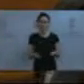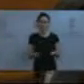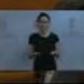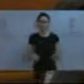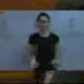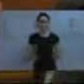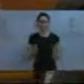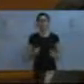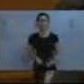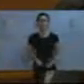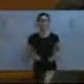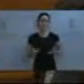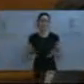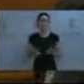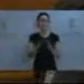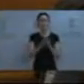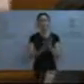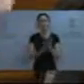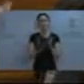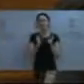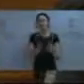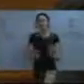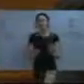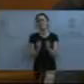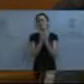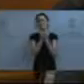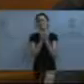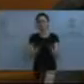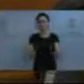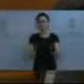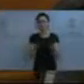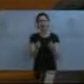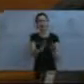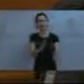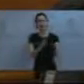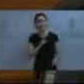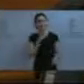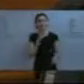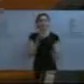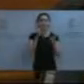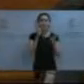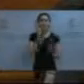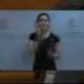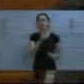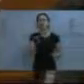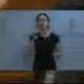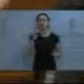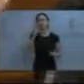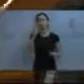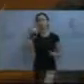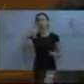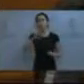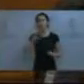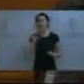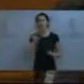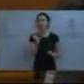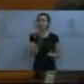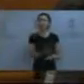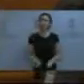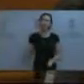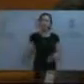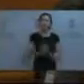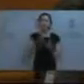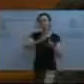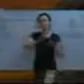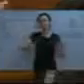siempre, que programar con máximas es ingobernable, me hablará también de las isocronas o me volverá a sacar las